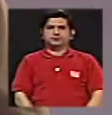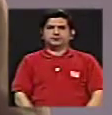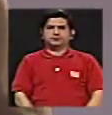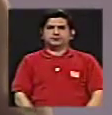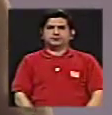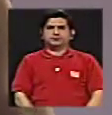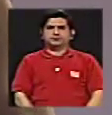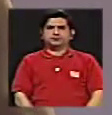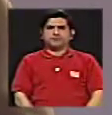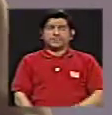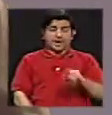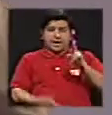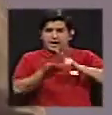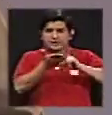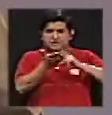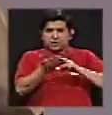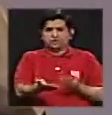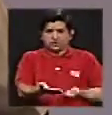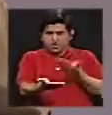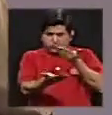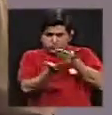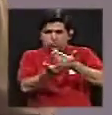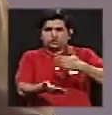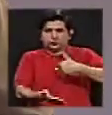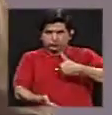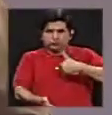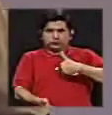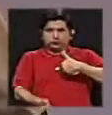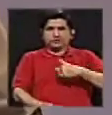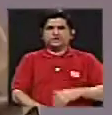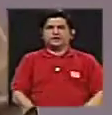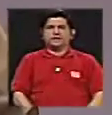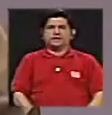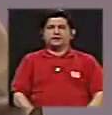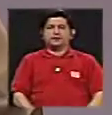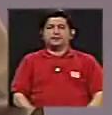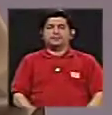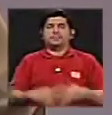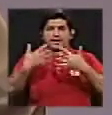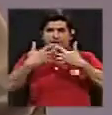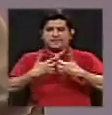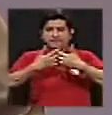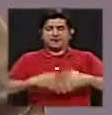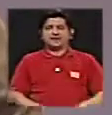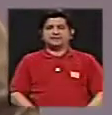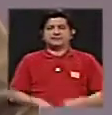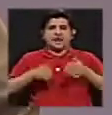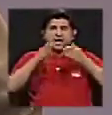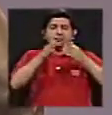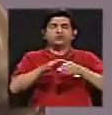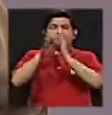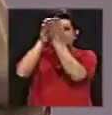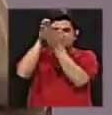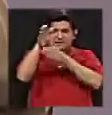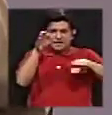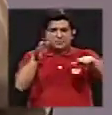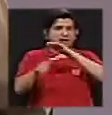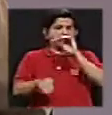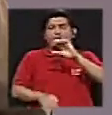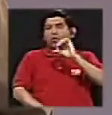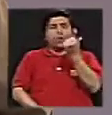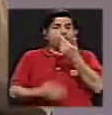este contrato fue concesionado a Autopistas del Valle u otra empresa. Uh-huh. Y